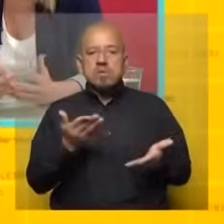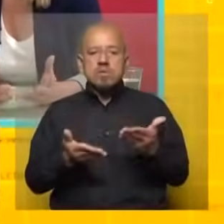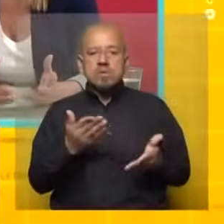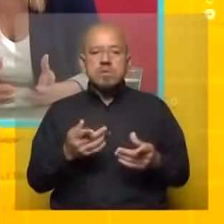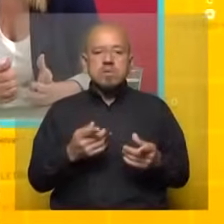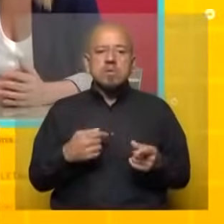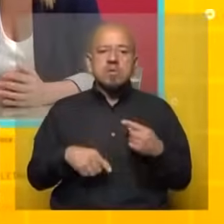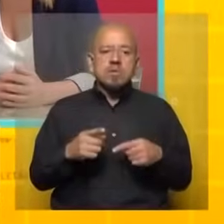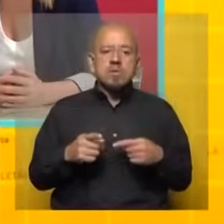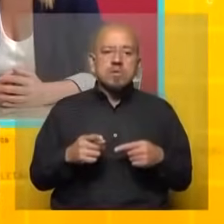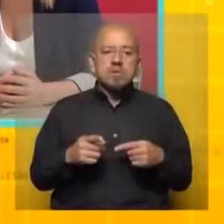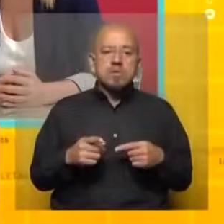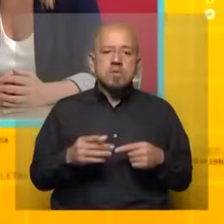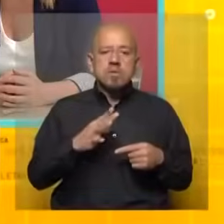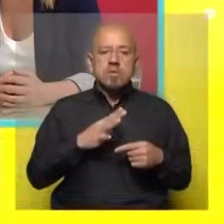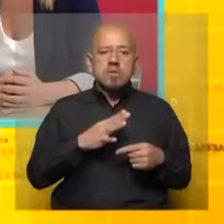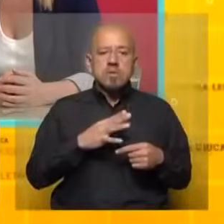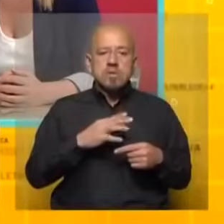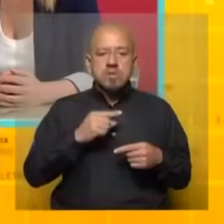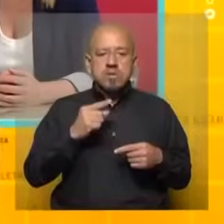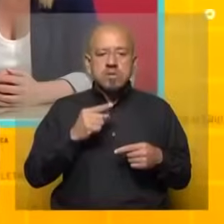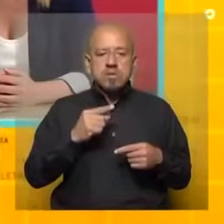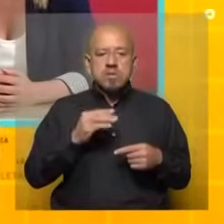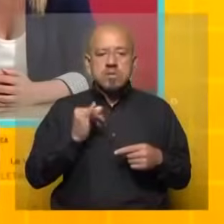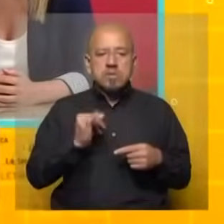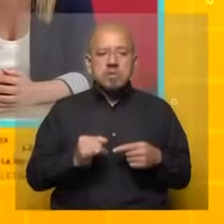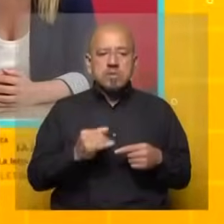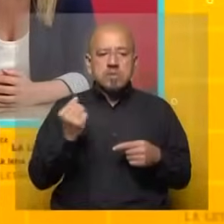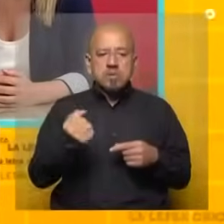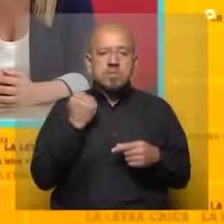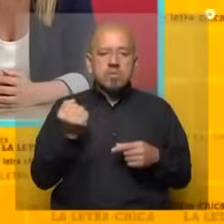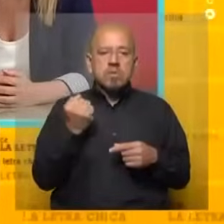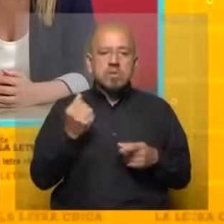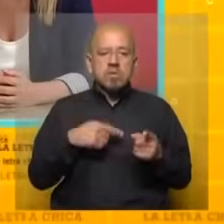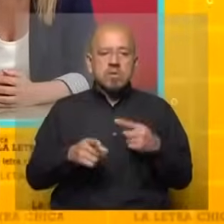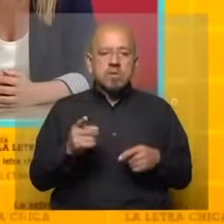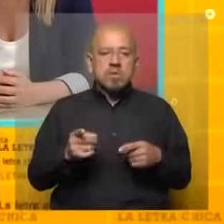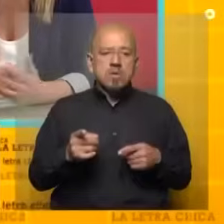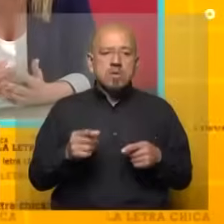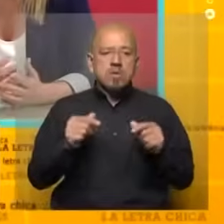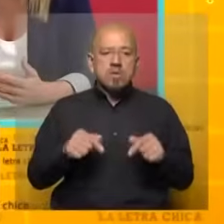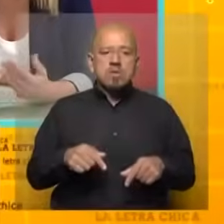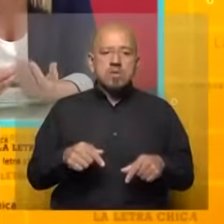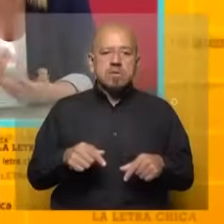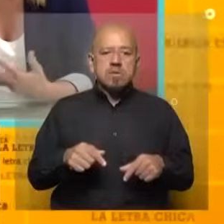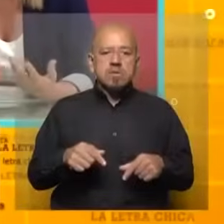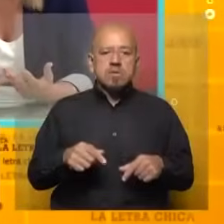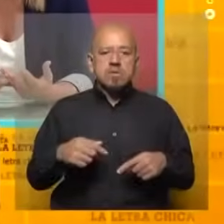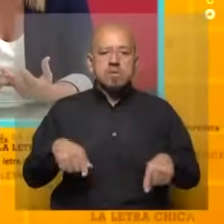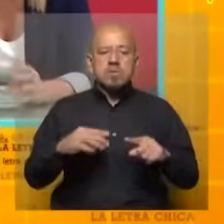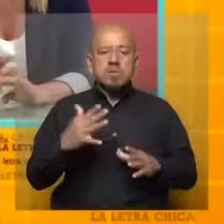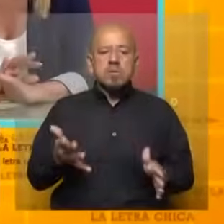sé, habría que ver todos los elementos que hay. Sí me parece importante que haya una buena convocatoria para esta interna, porque siempre cuanto más